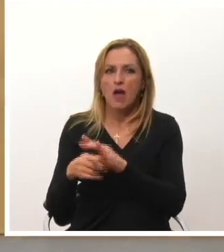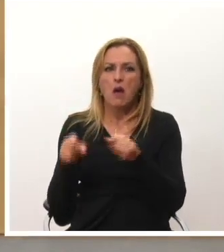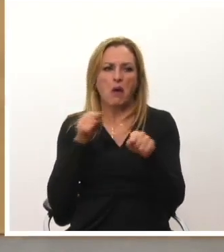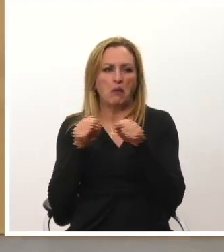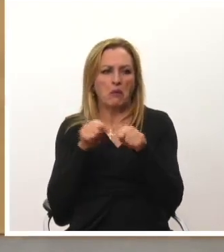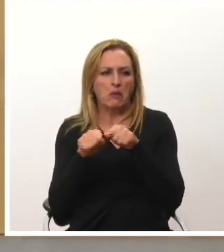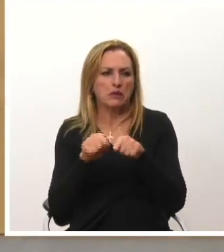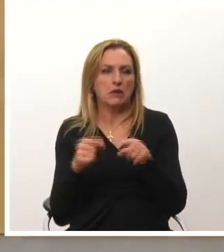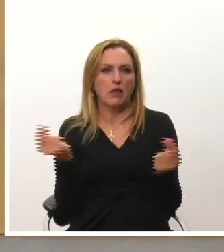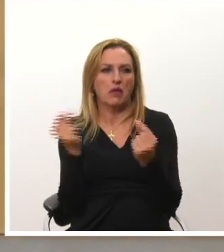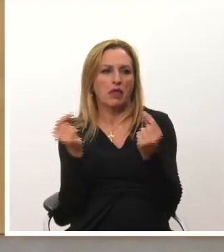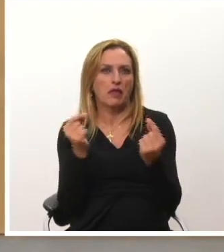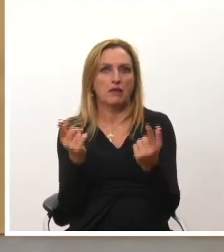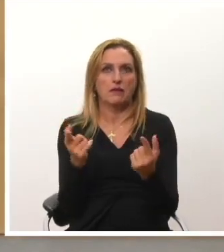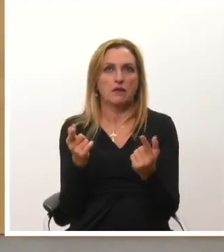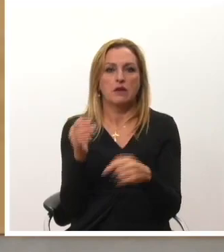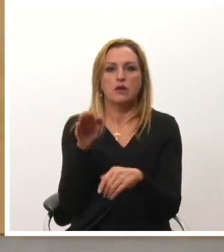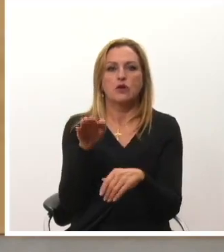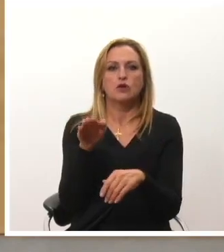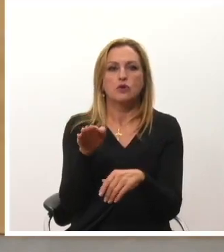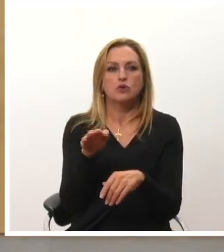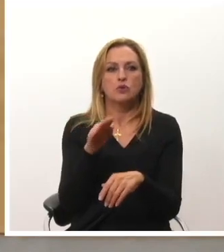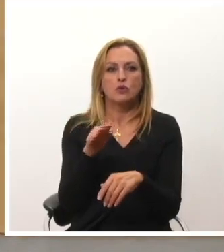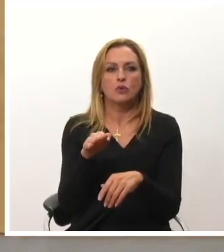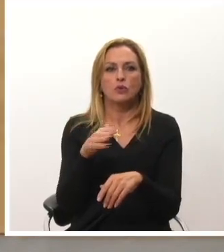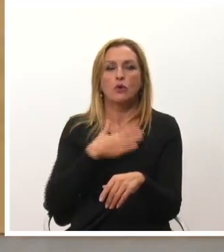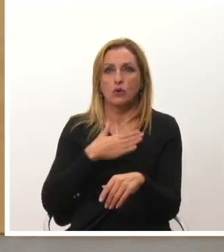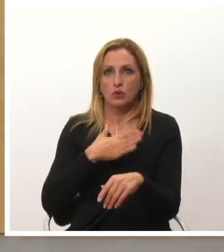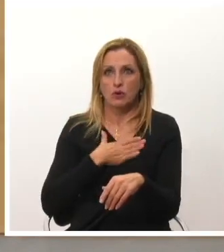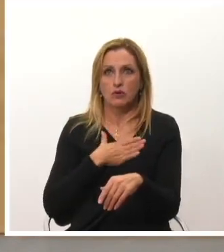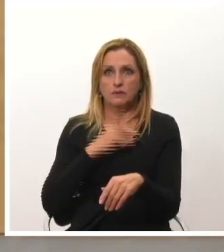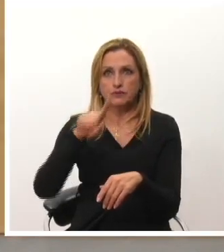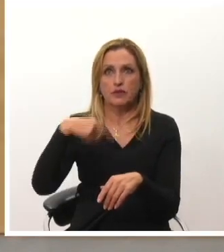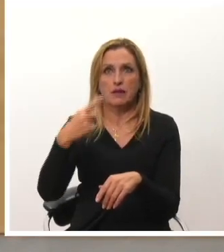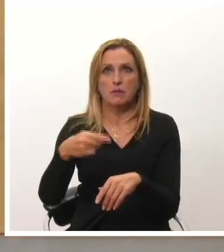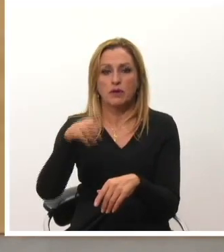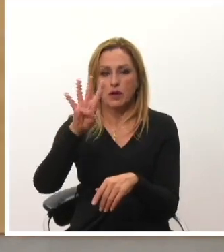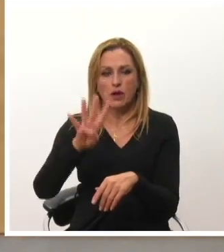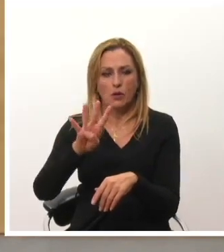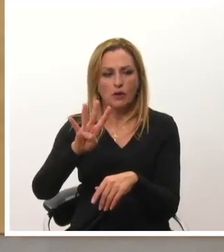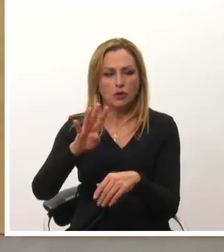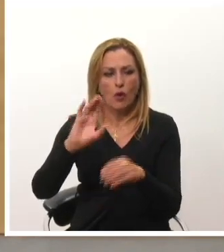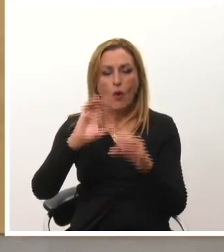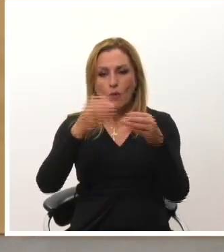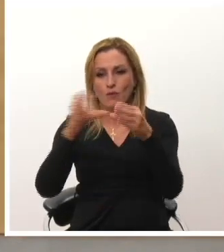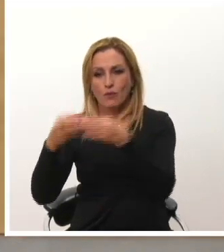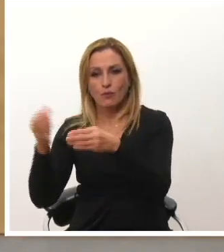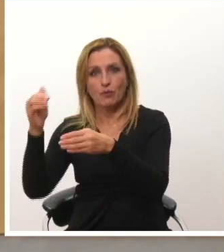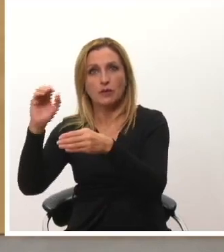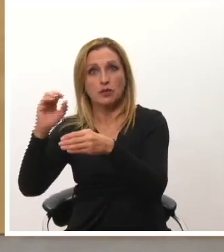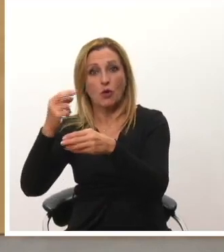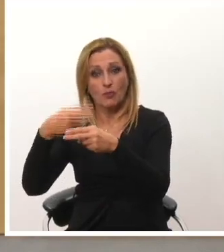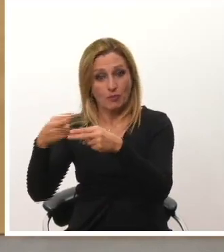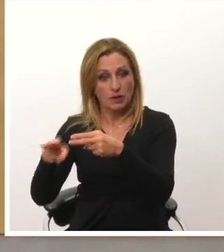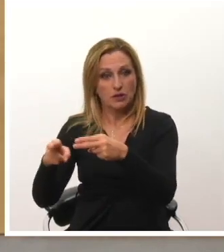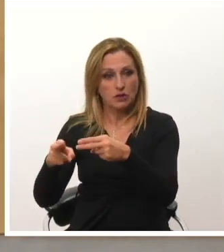lo que dice haciendo lo que dice su amo su amo va a seguir evidentemente Porque después de pasar por cuatro por cuatro partidos tiene que alcanzar el poder como